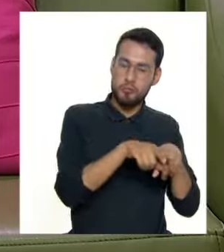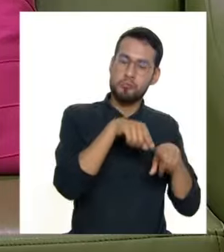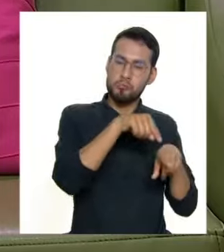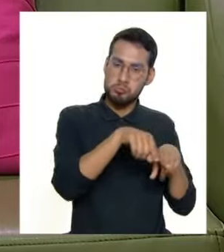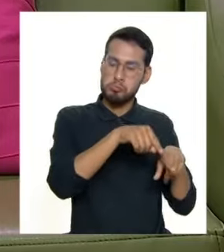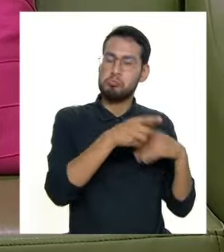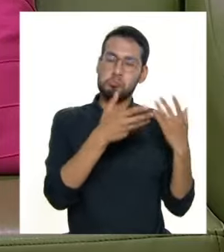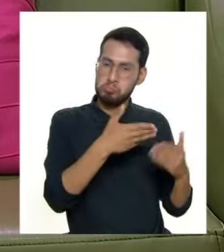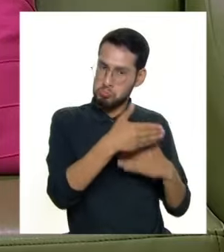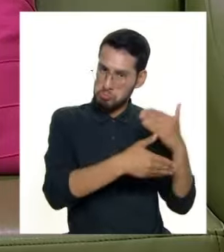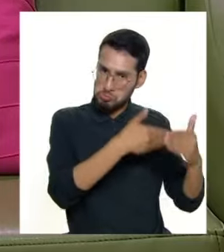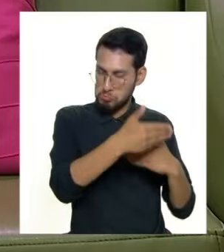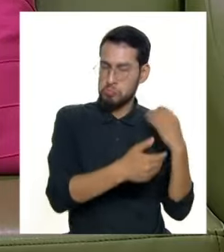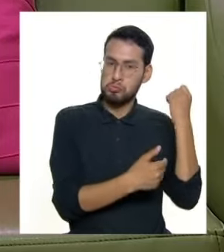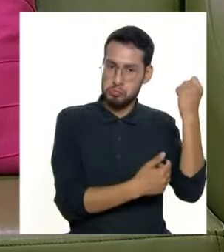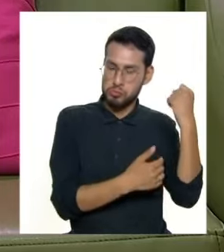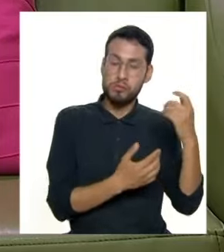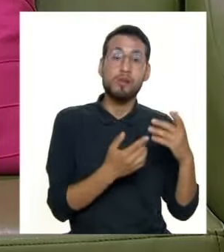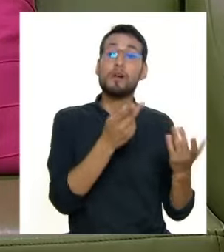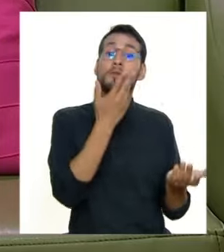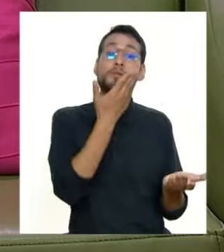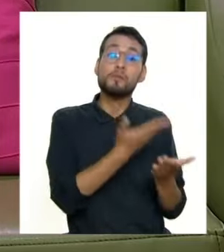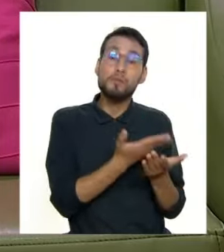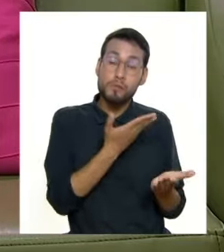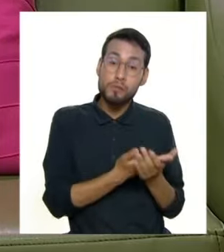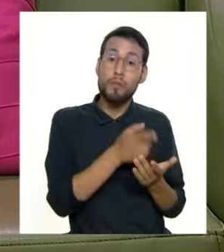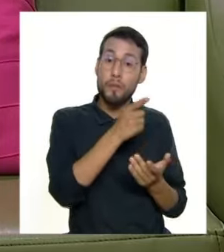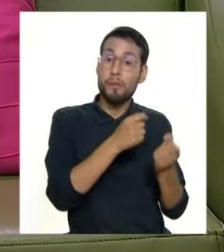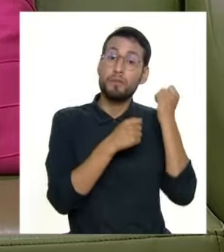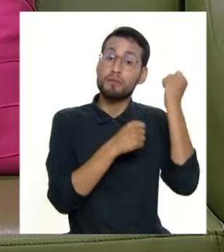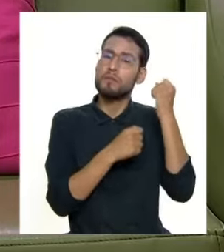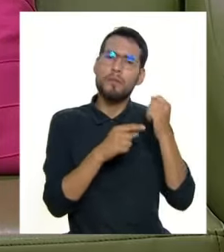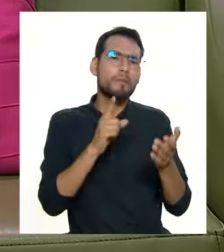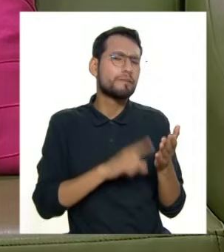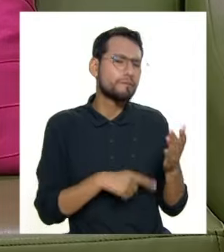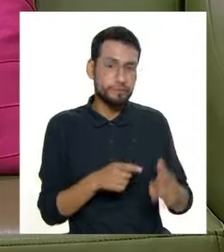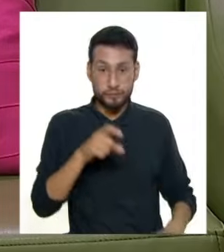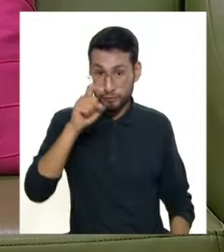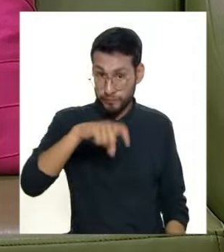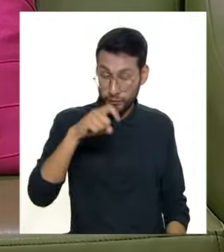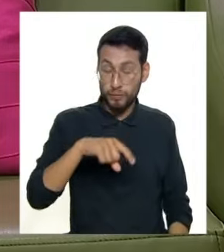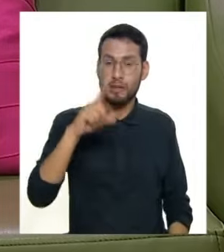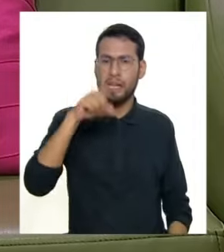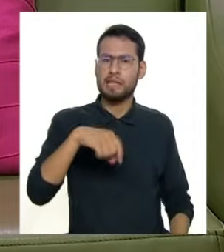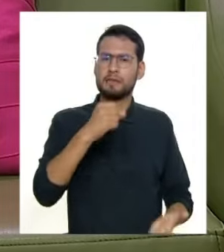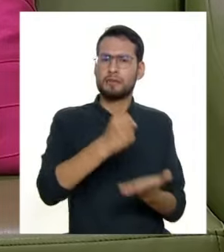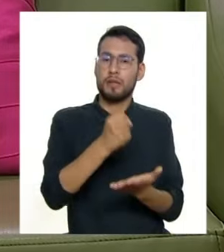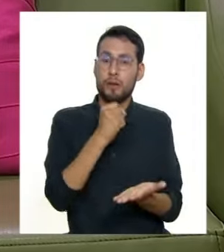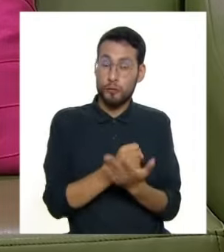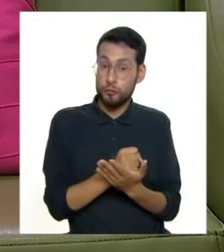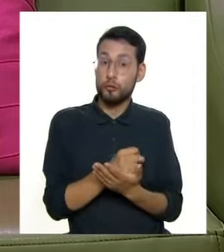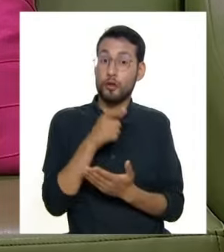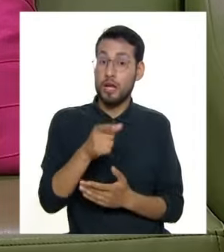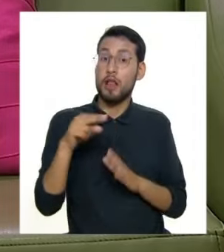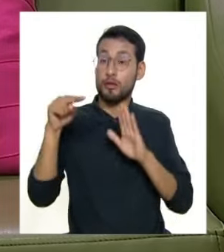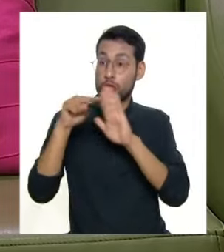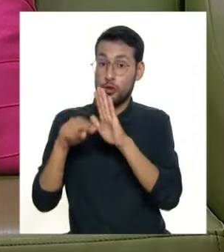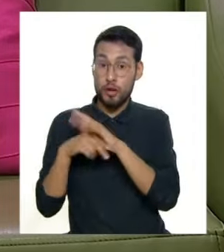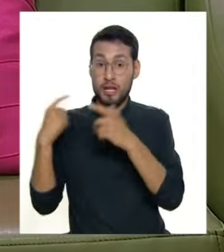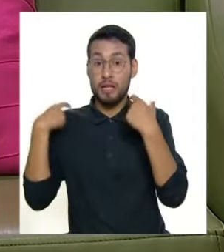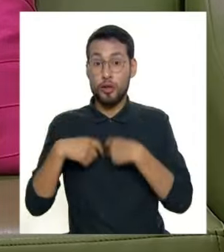relación. Entonces, para poder acreditar esos derechos, es necesario hacer el trámite tanto en la vía